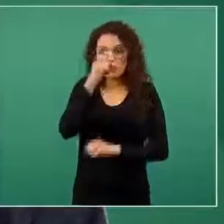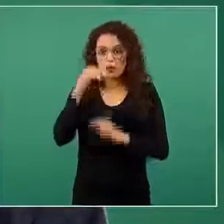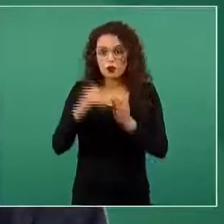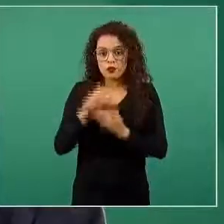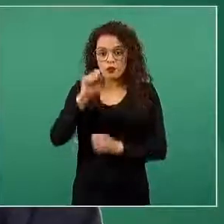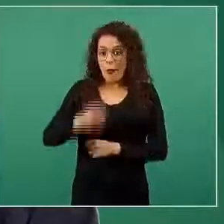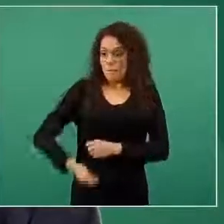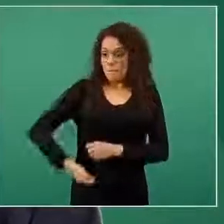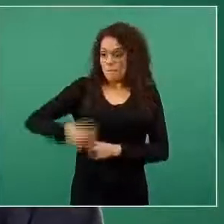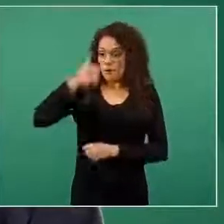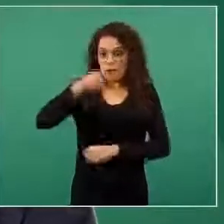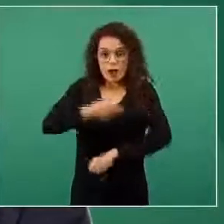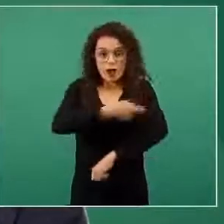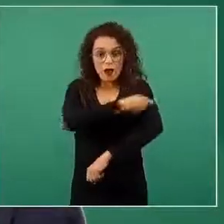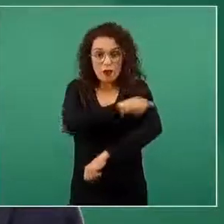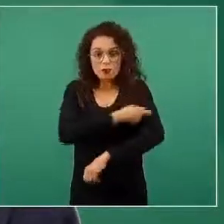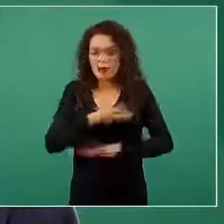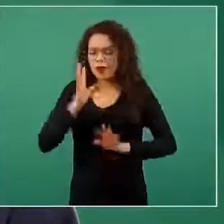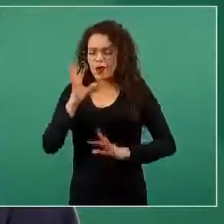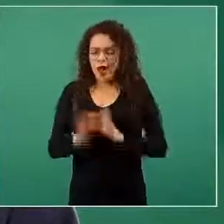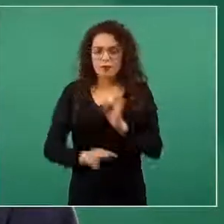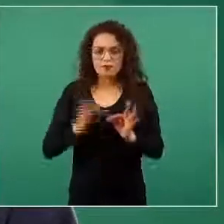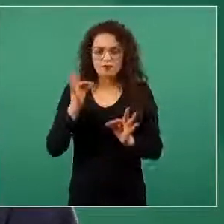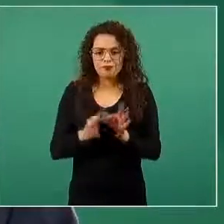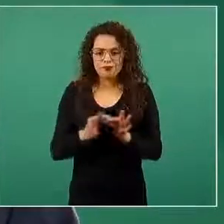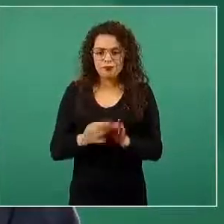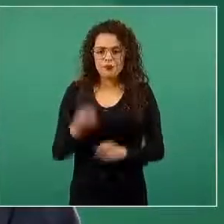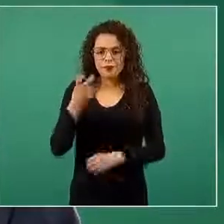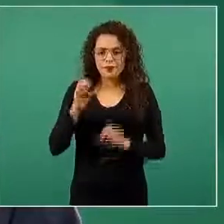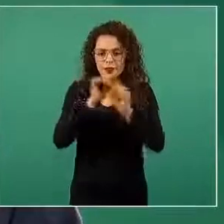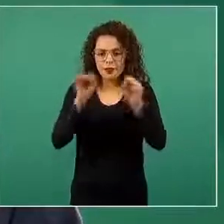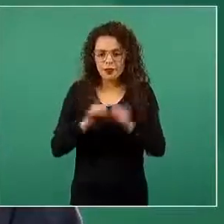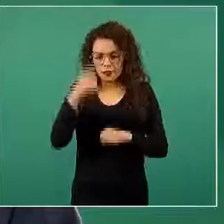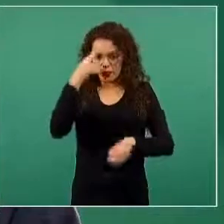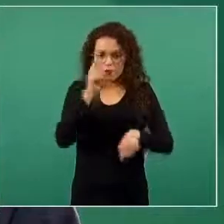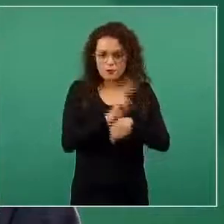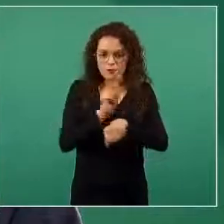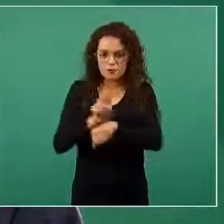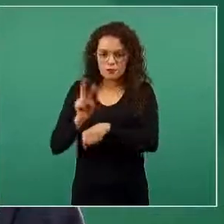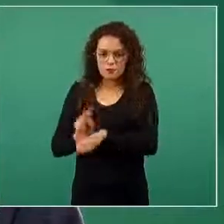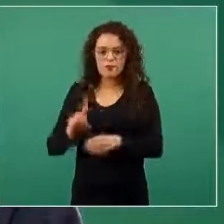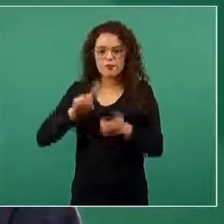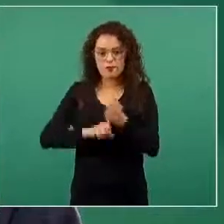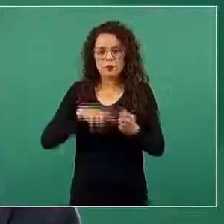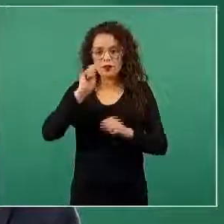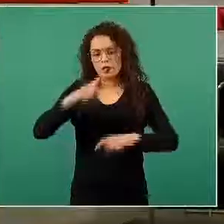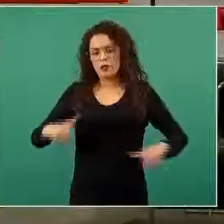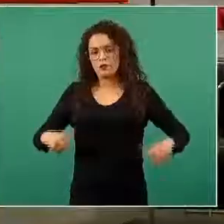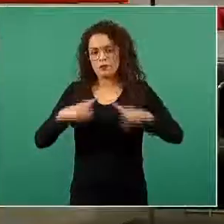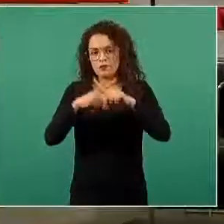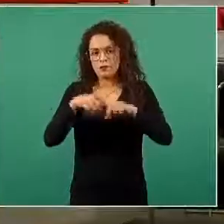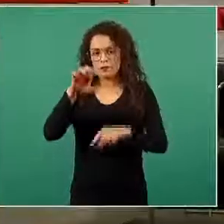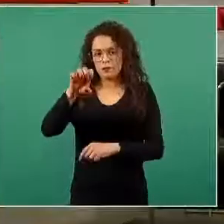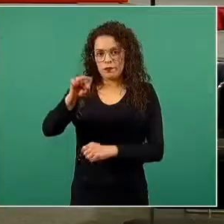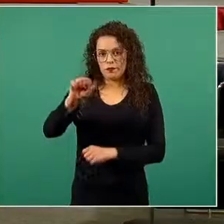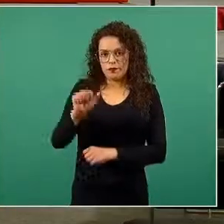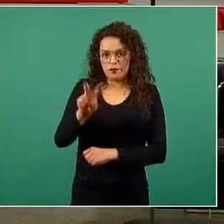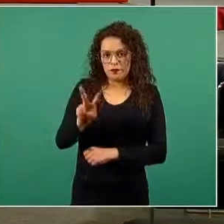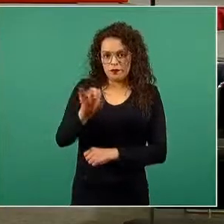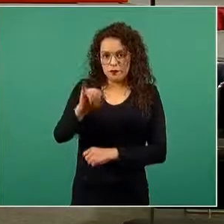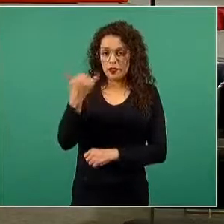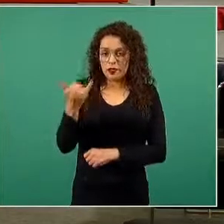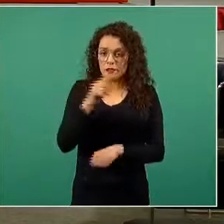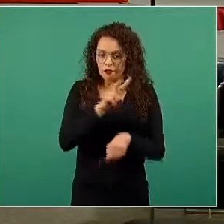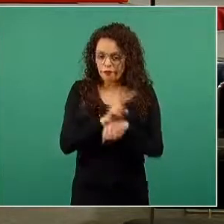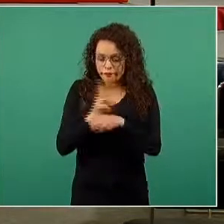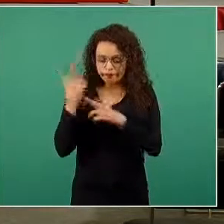primera vacuna, ya estaba listo el sistema de farmacovigilancia para los eventos supuestamente asociados a vacunación y el